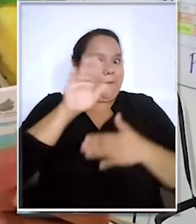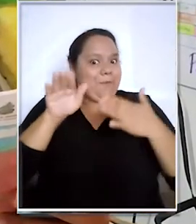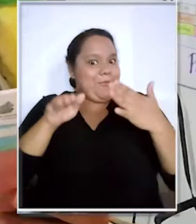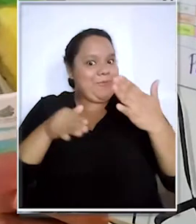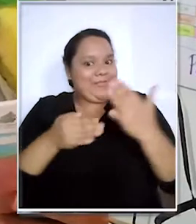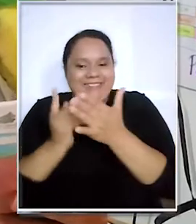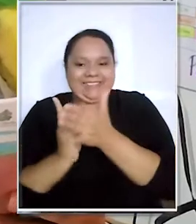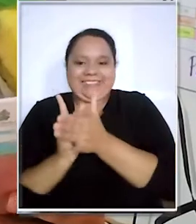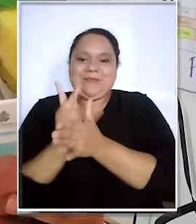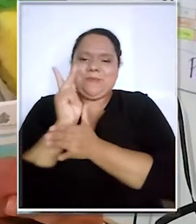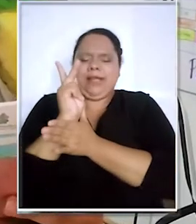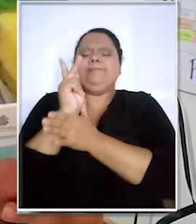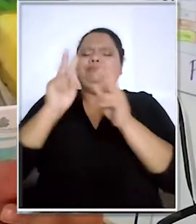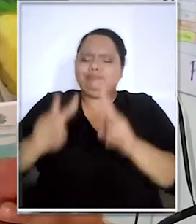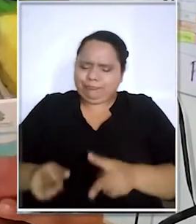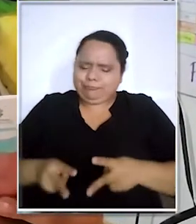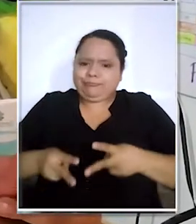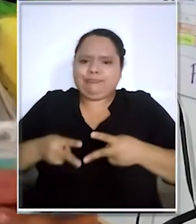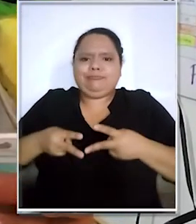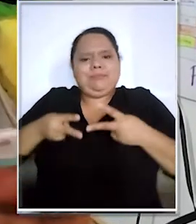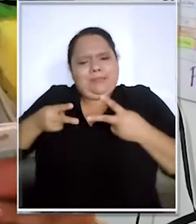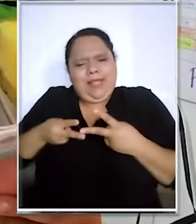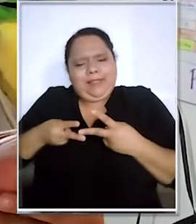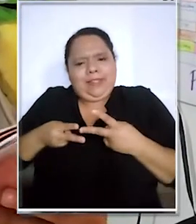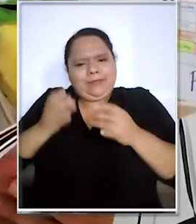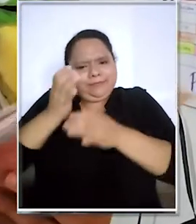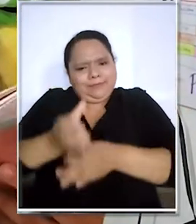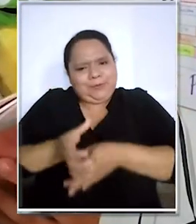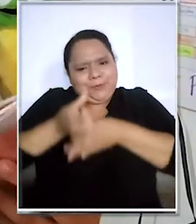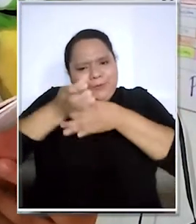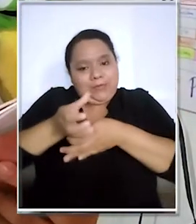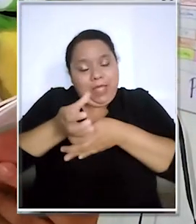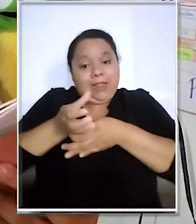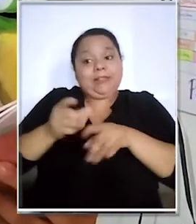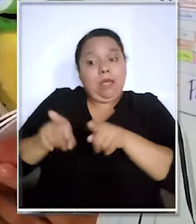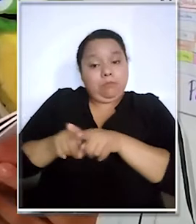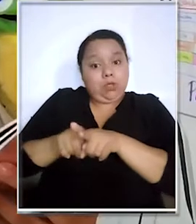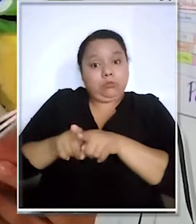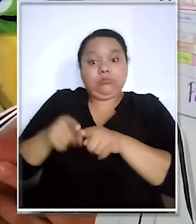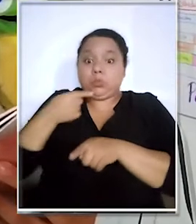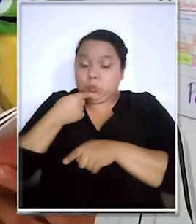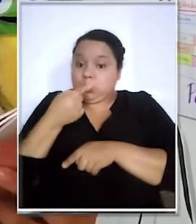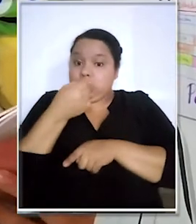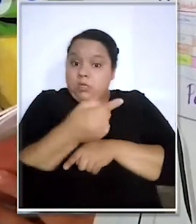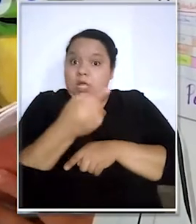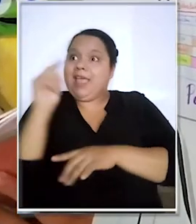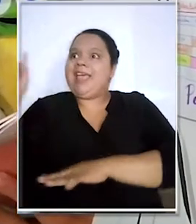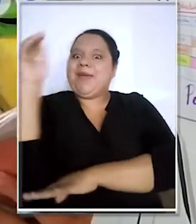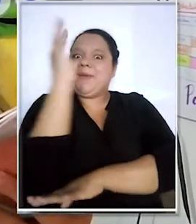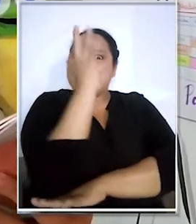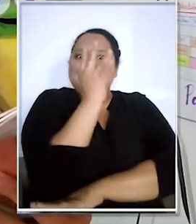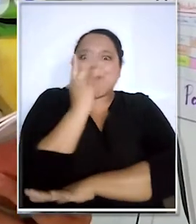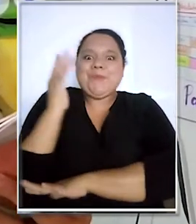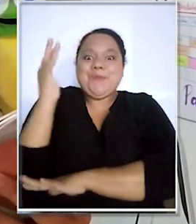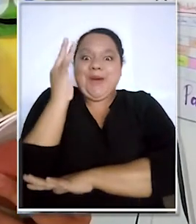son plantas que deben vivir en áreas protegidas. Dice Ricardo que en el bosque que viven ellos